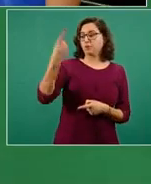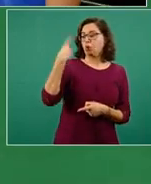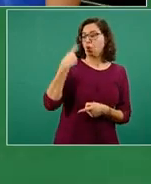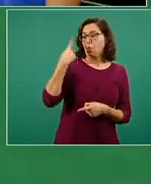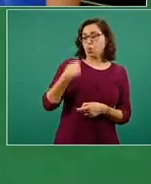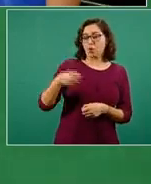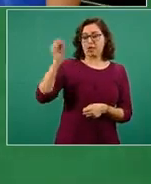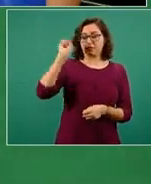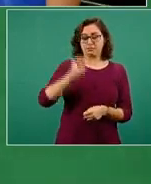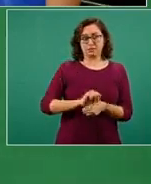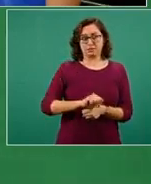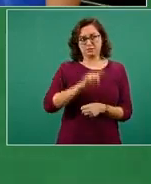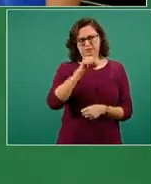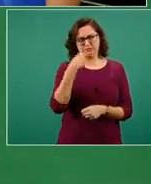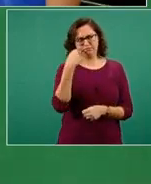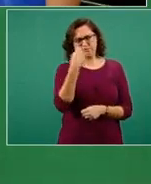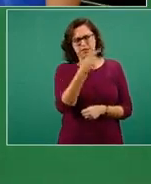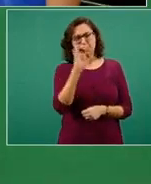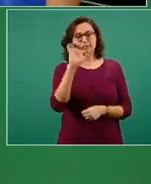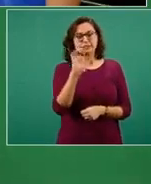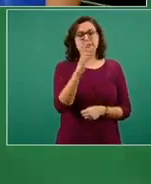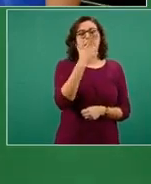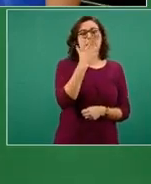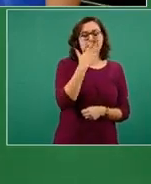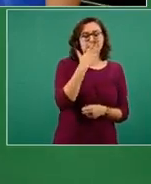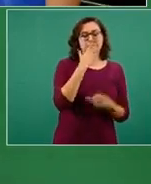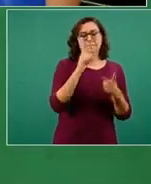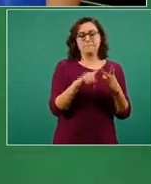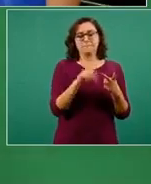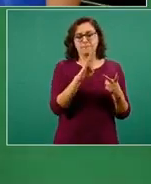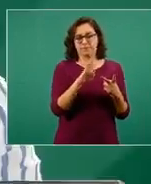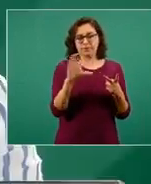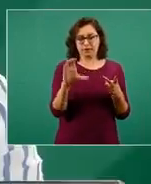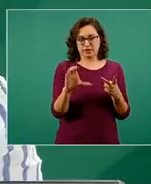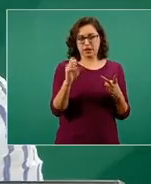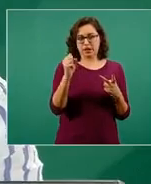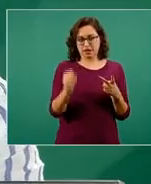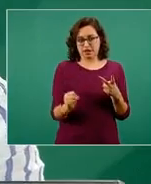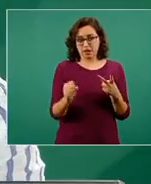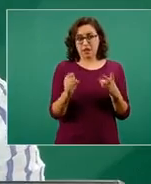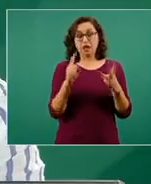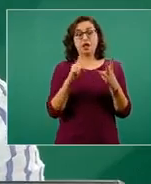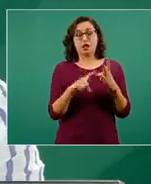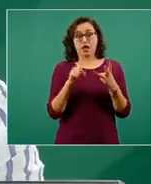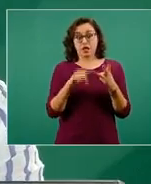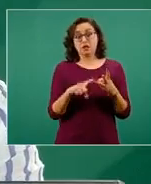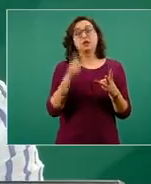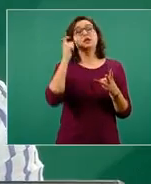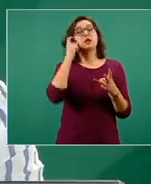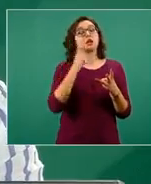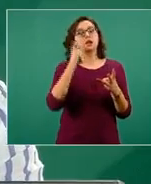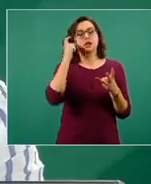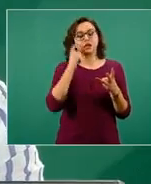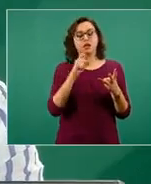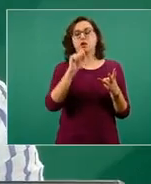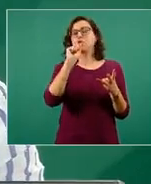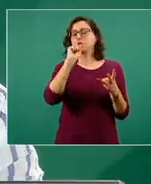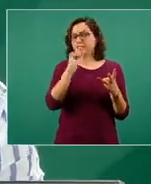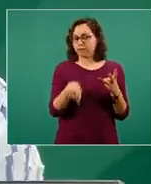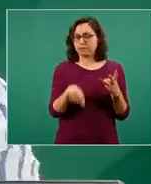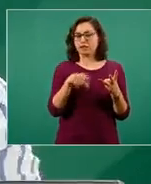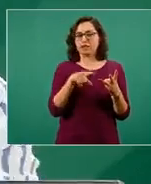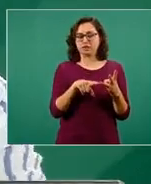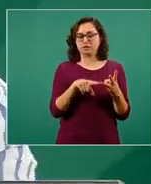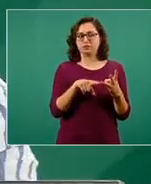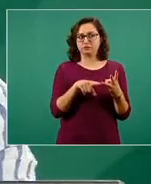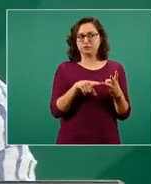el caso de Chihuahua, también mencionamos a Baja California Sur, en este momento Guerrero también es una entidad que nos preocupa en ese sentido.